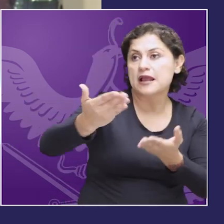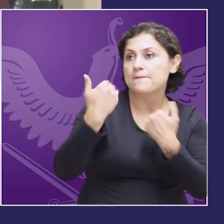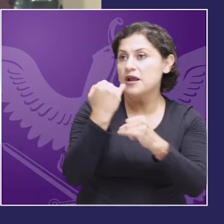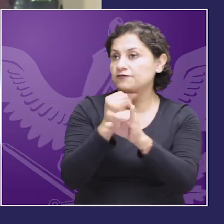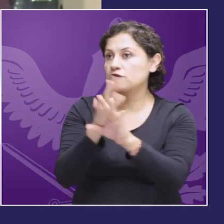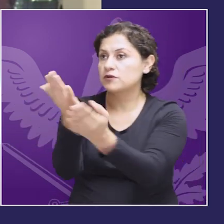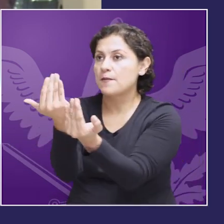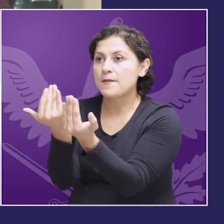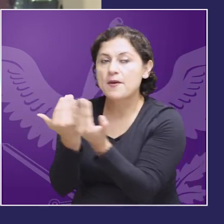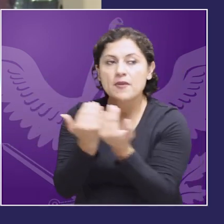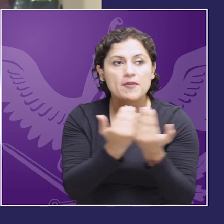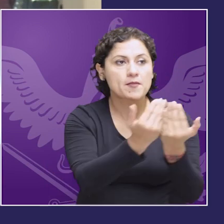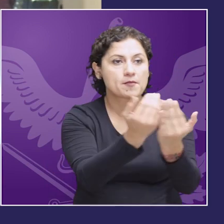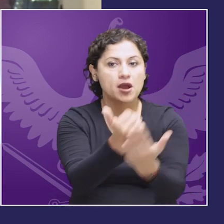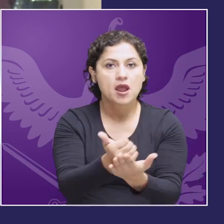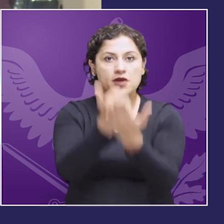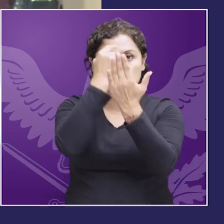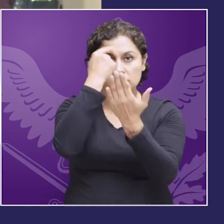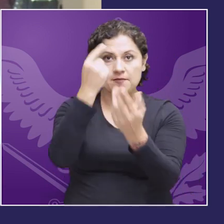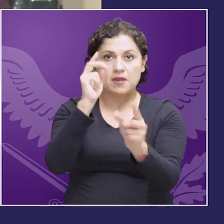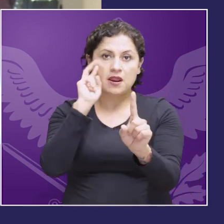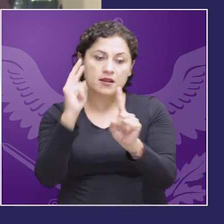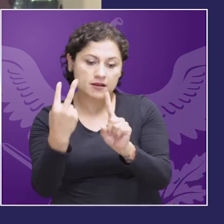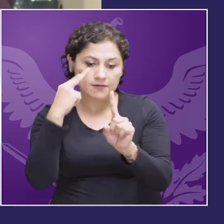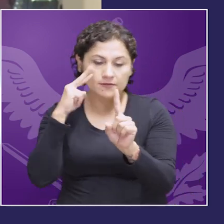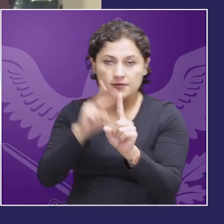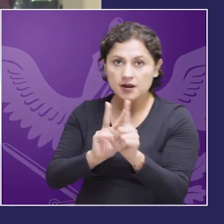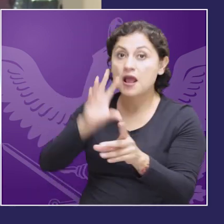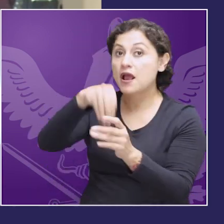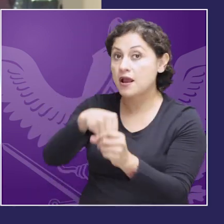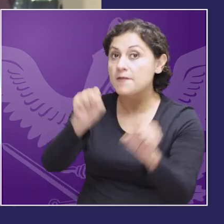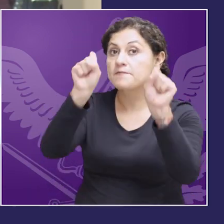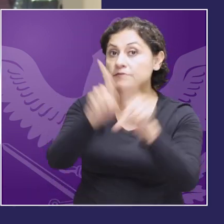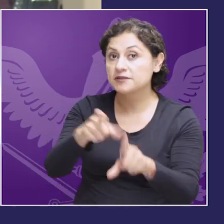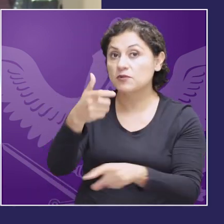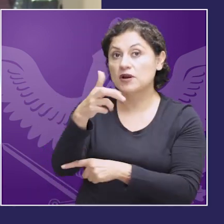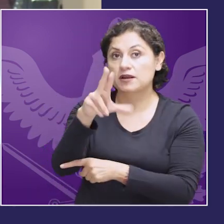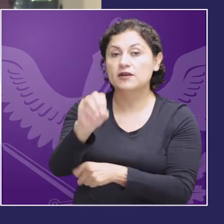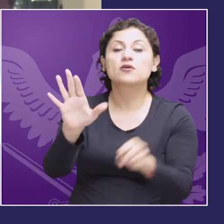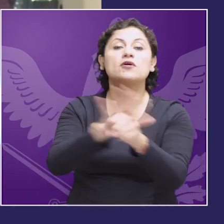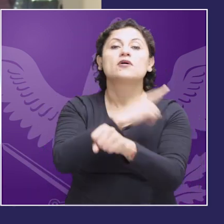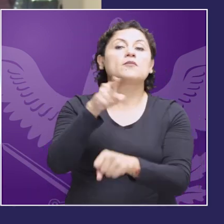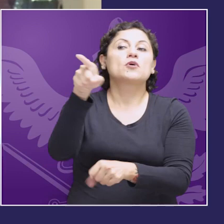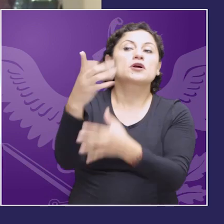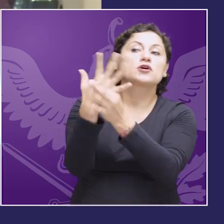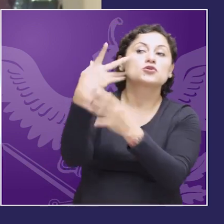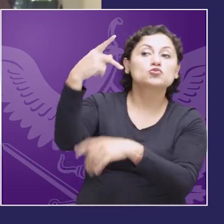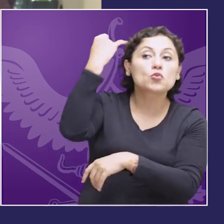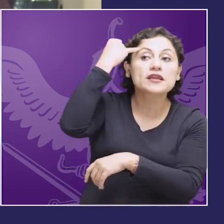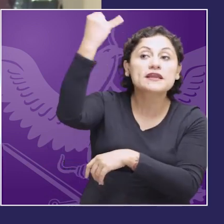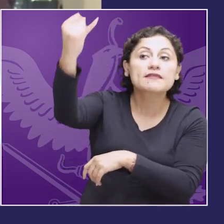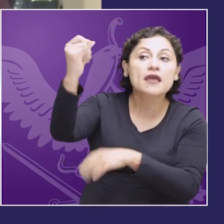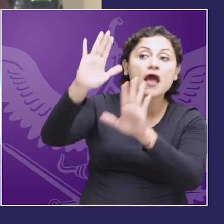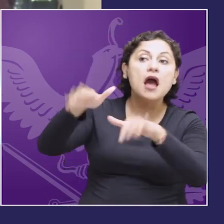esta mirada con perspectiva de género, porque también si describe una realidad y lo hace sustraído de eso, tiene